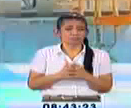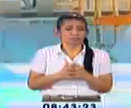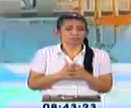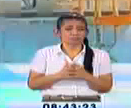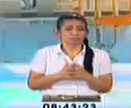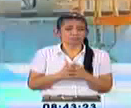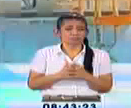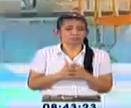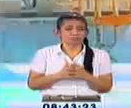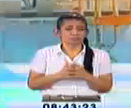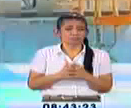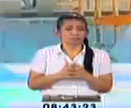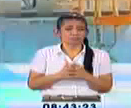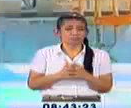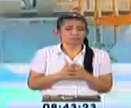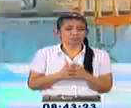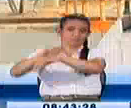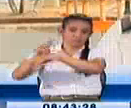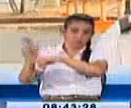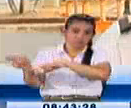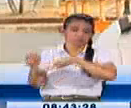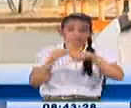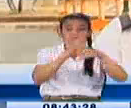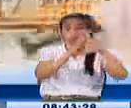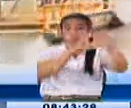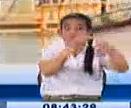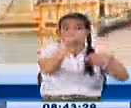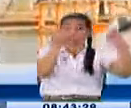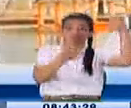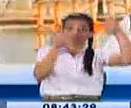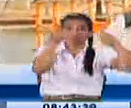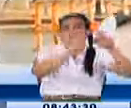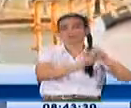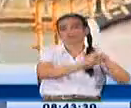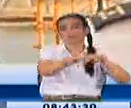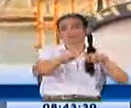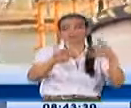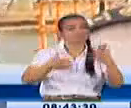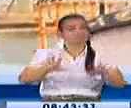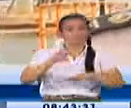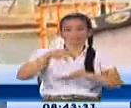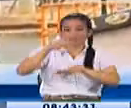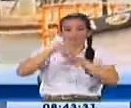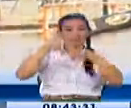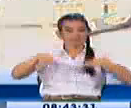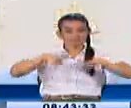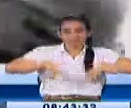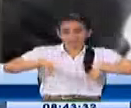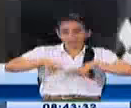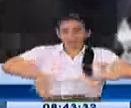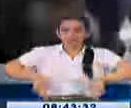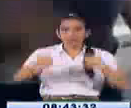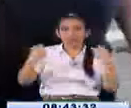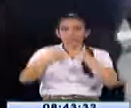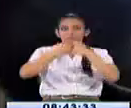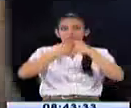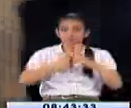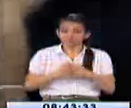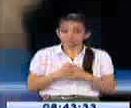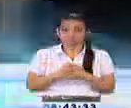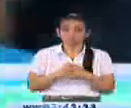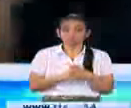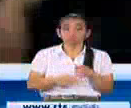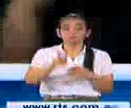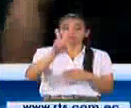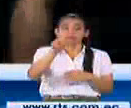por el orden del fiscal. Y el conductor de la CLP se dio a la fuga. Aquí tiene que hacerse ya el peritaje y la investigación del accidente de tránsito. Producto del